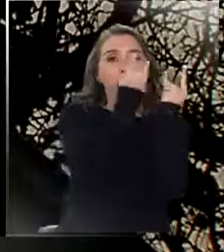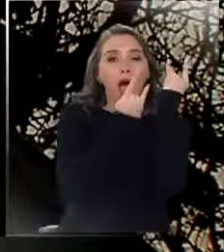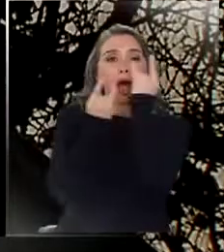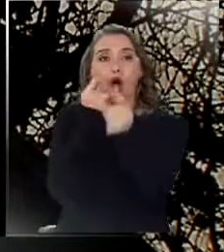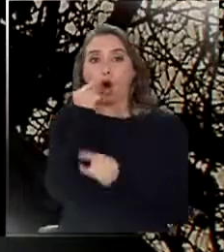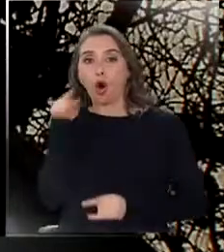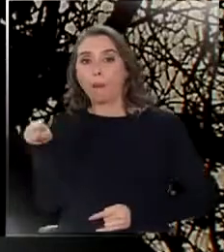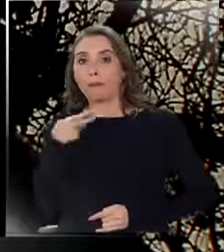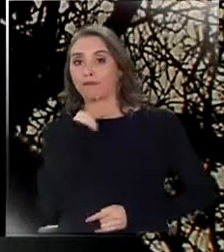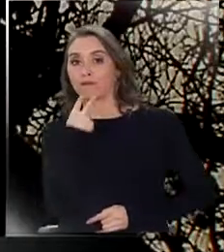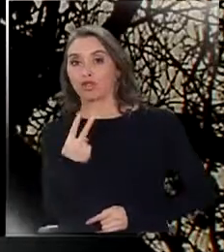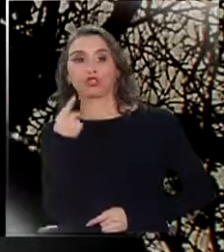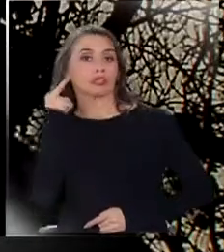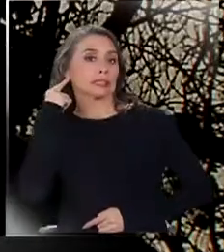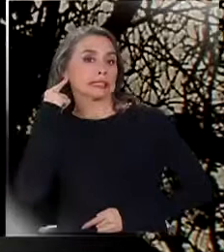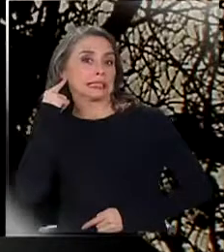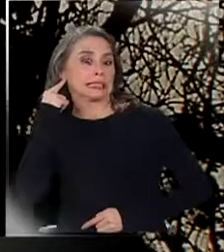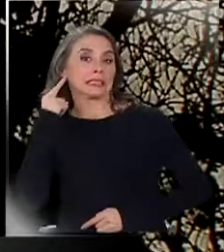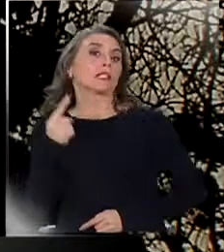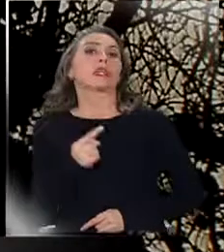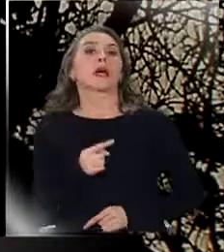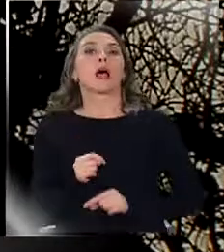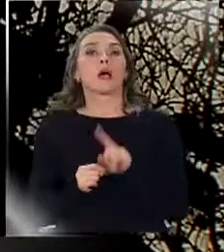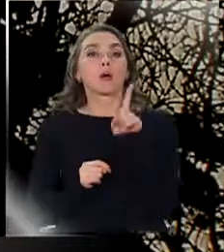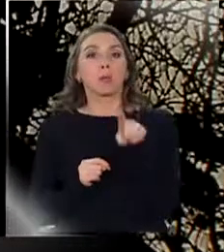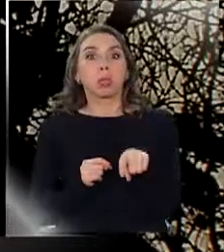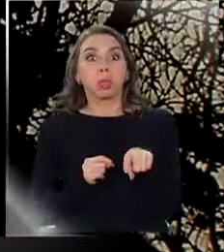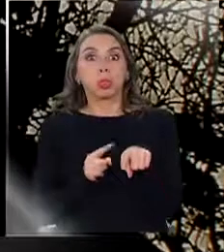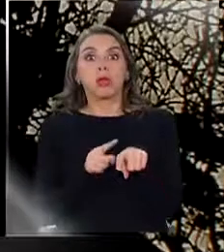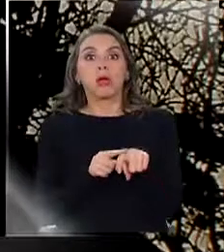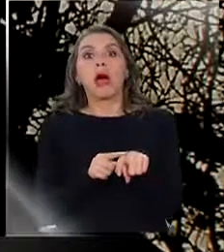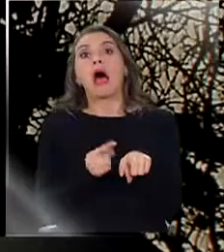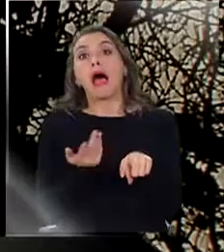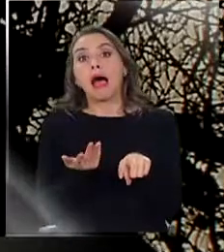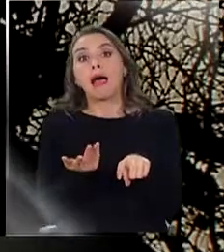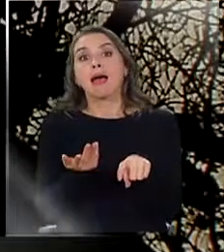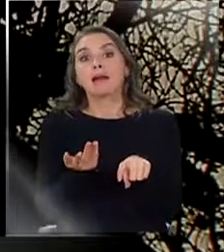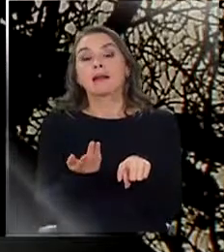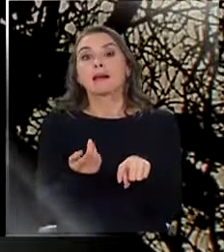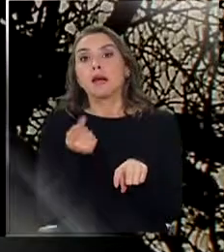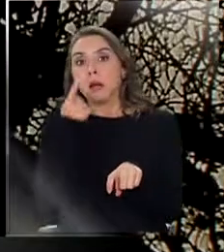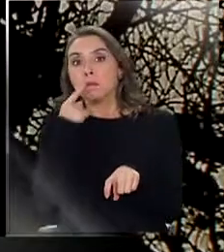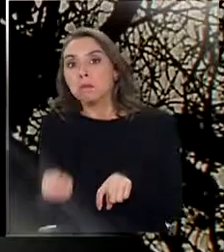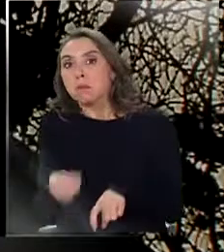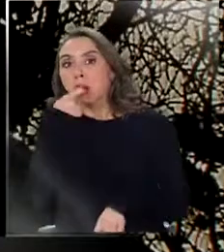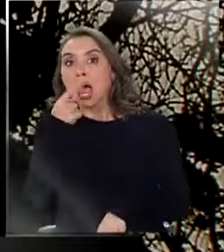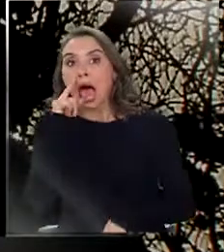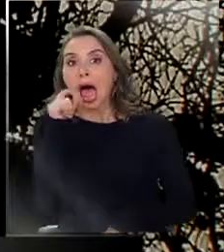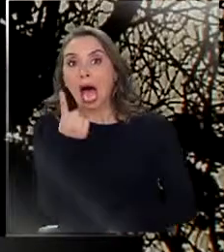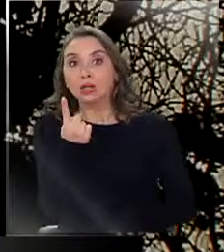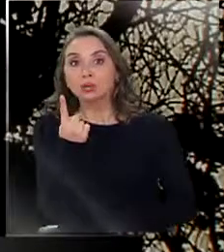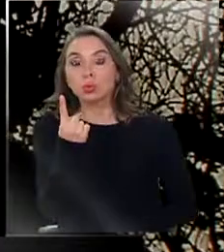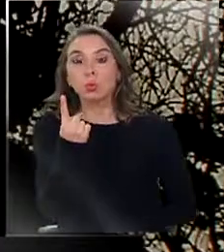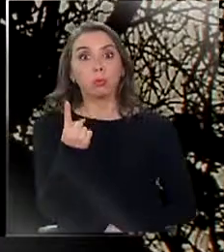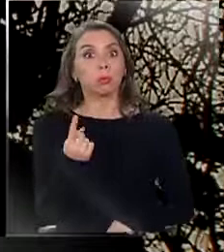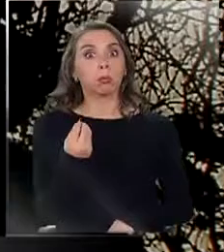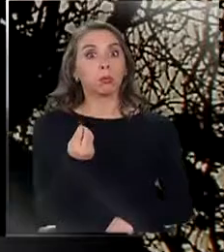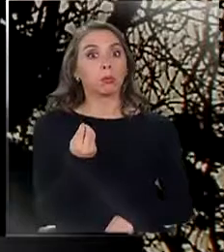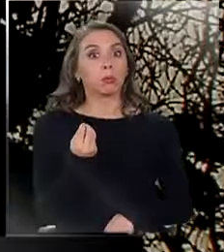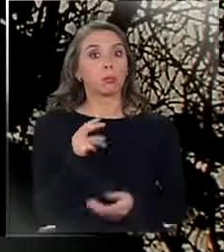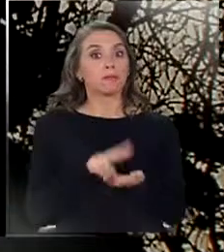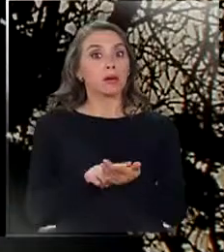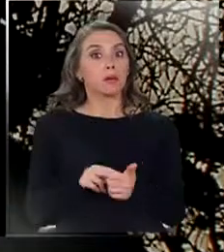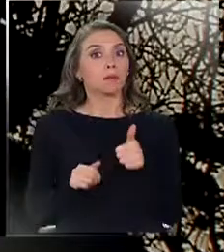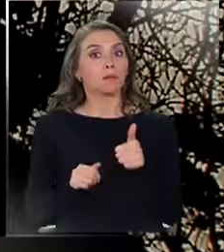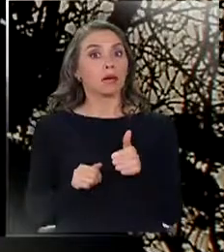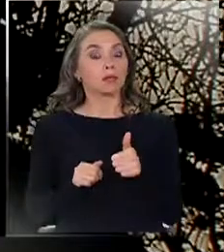Y, bueno, la cosa no funcionaba. Entonces, traté con la pastilla y la verdad que tuvo buen